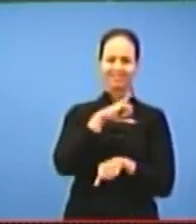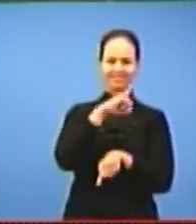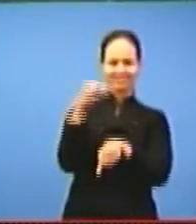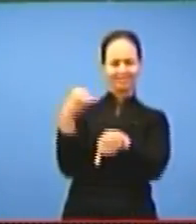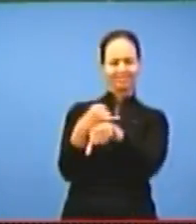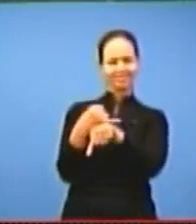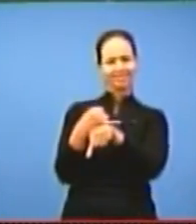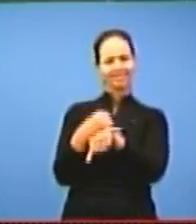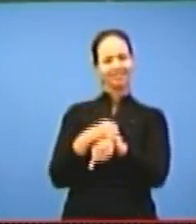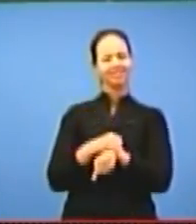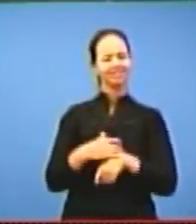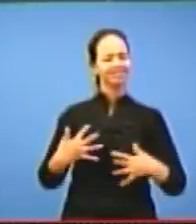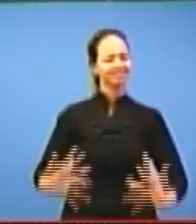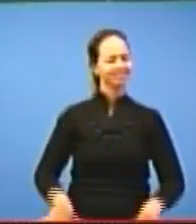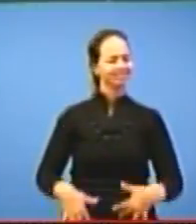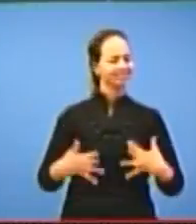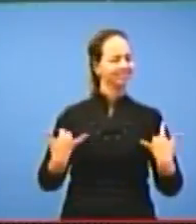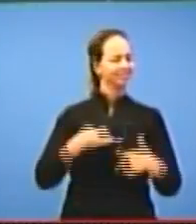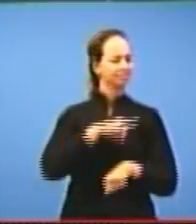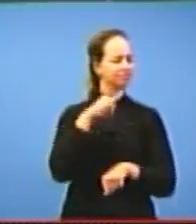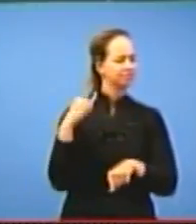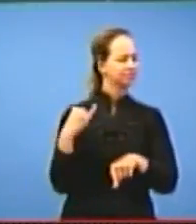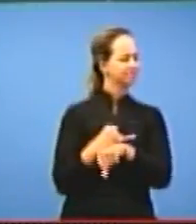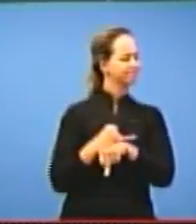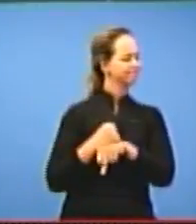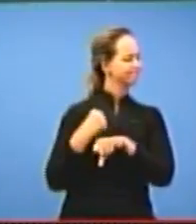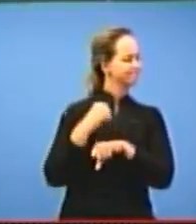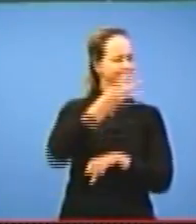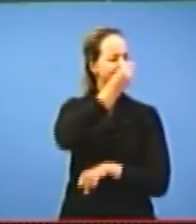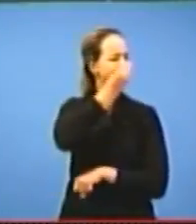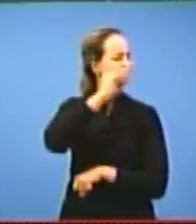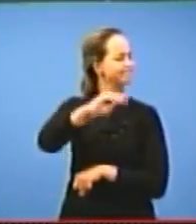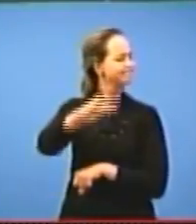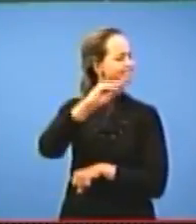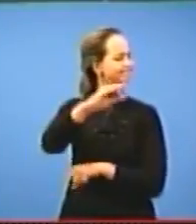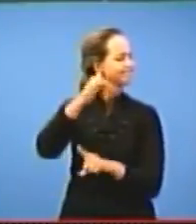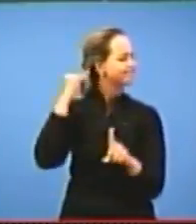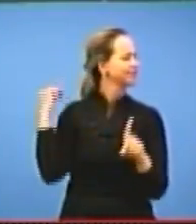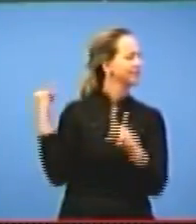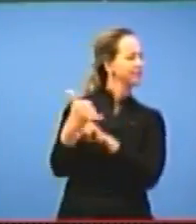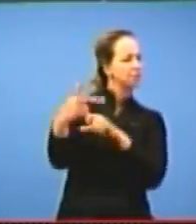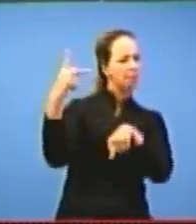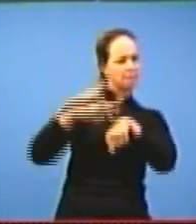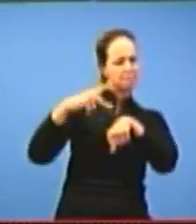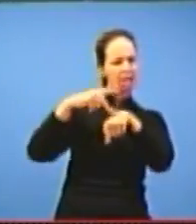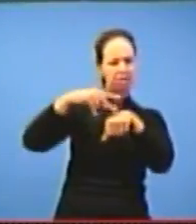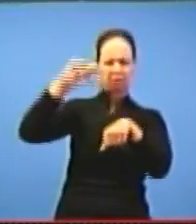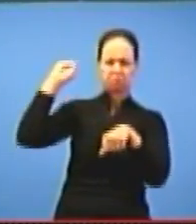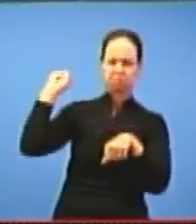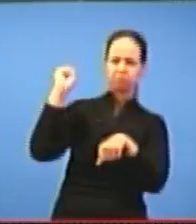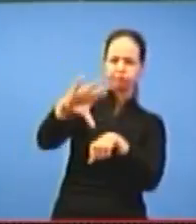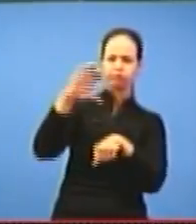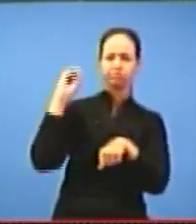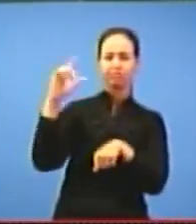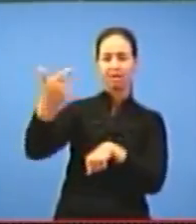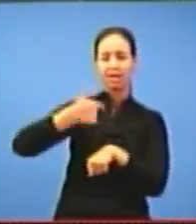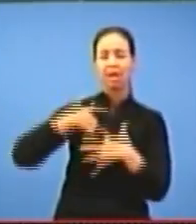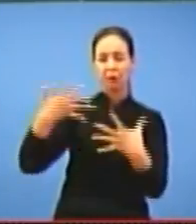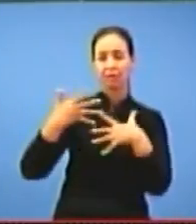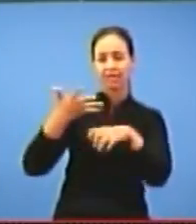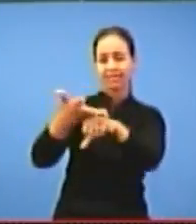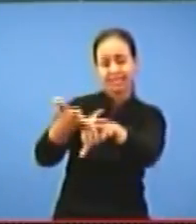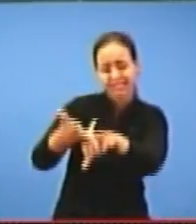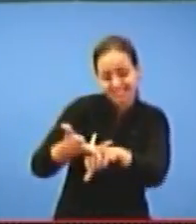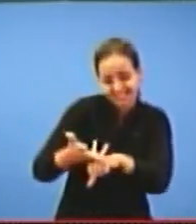a Jerusalén y hizo un lamento. Jerusalén, que matas a tus profetas, que apedreas a aquellos que te son enviados. ¿Cuántas veces yo